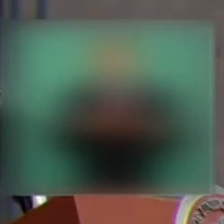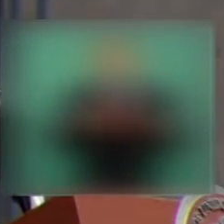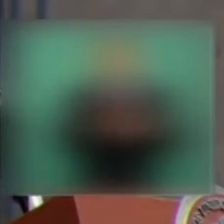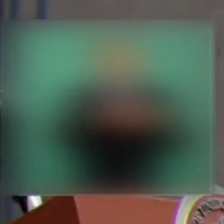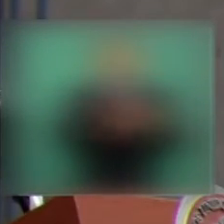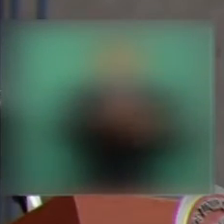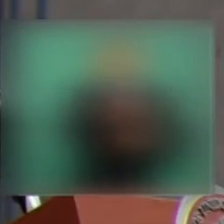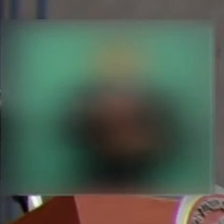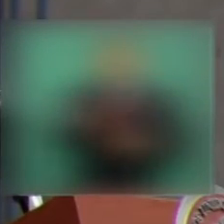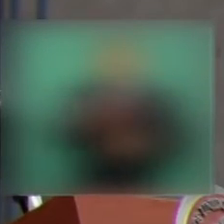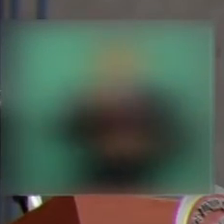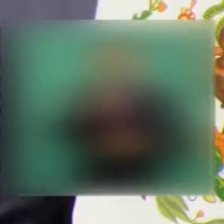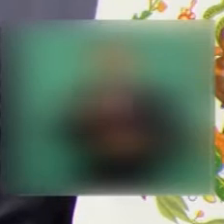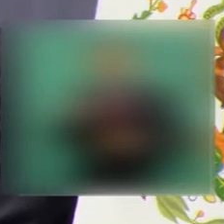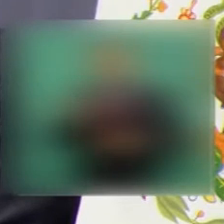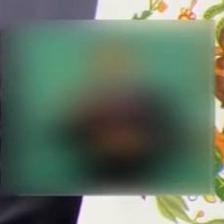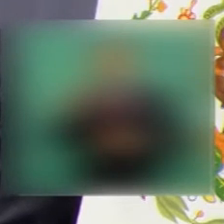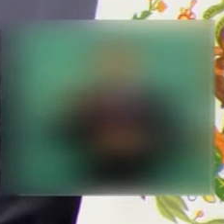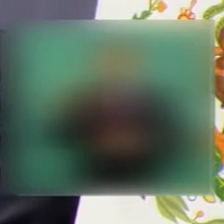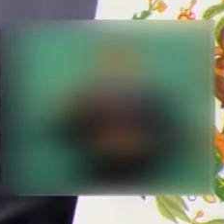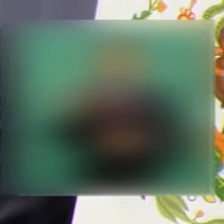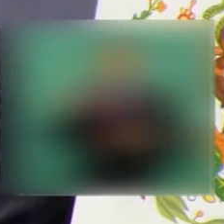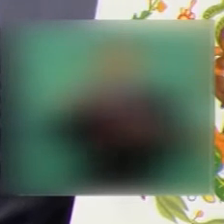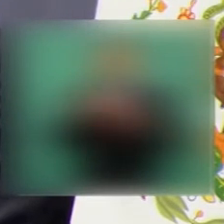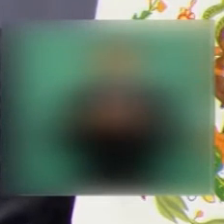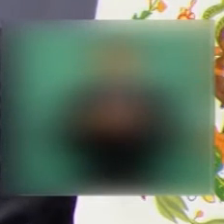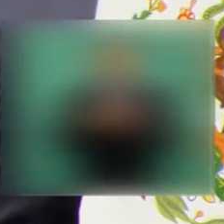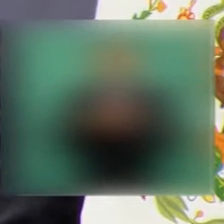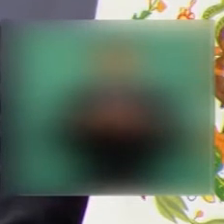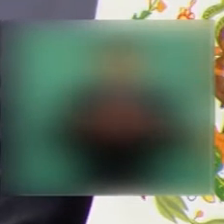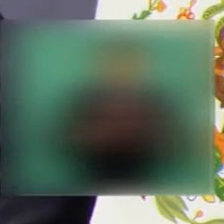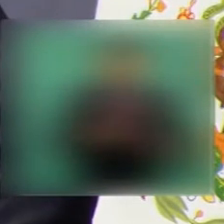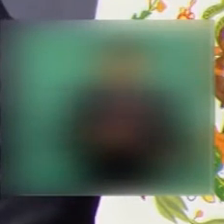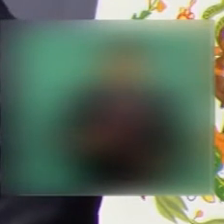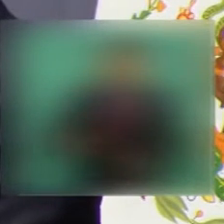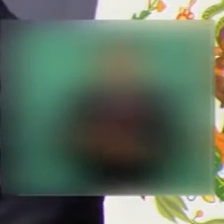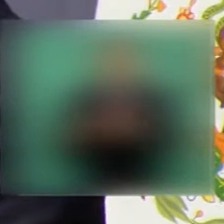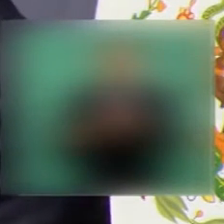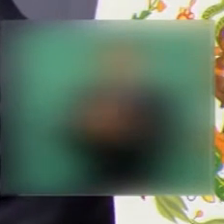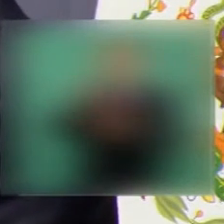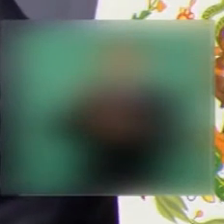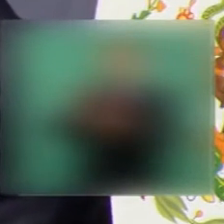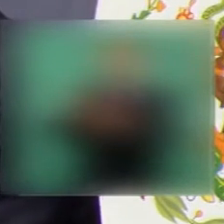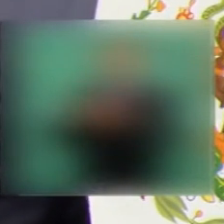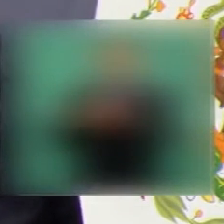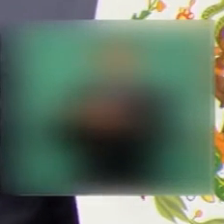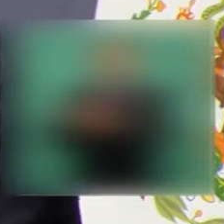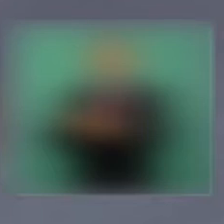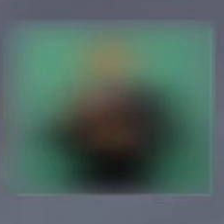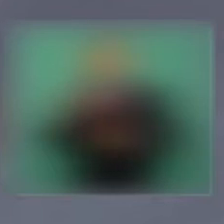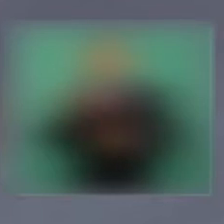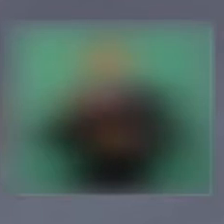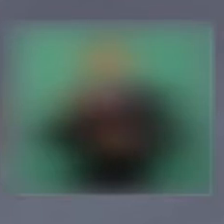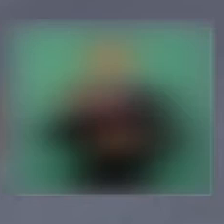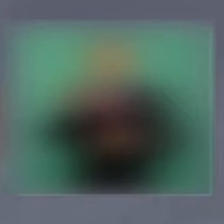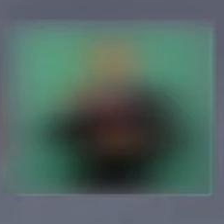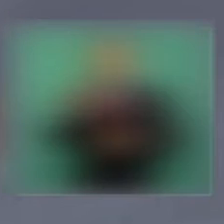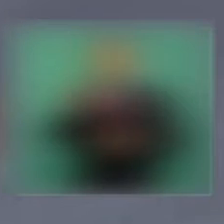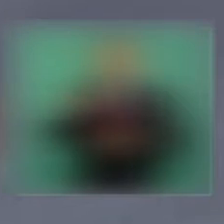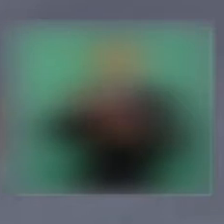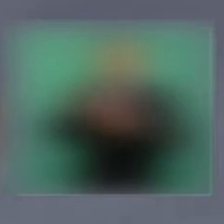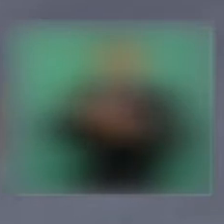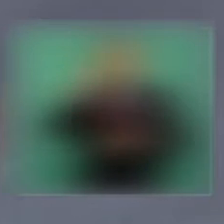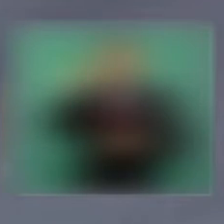comentó que con las políticas de combate a la corrupción y de austeridad republicana, durante su gobierno se ha ahorrado 1.400.000.000 de pesos